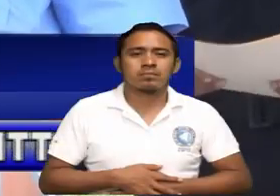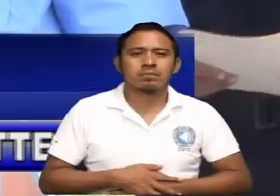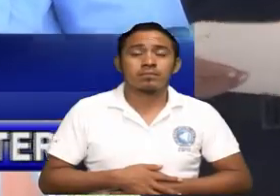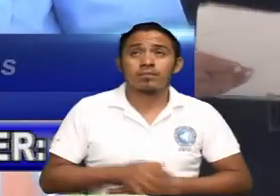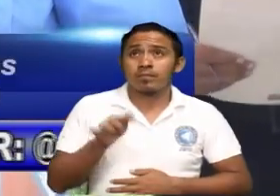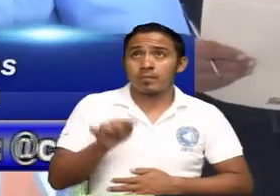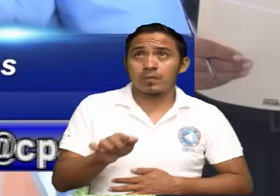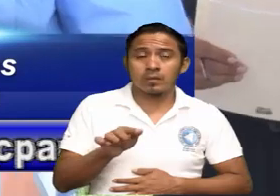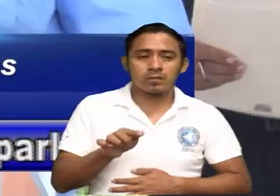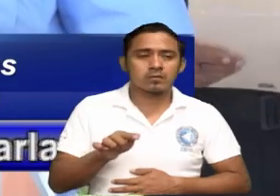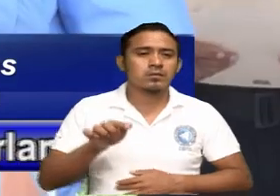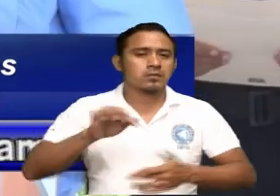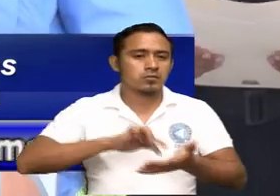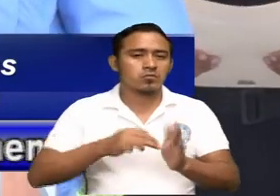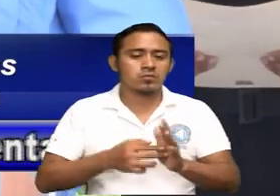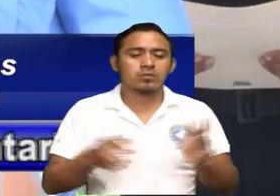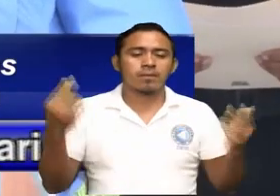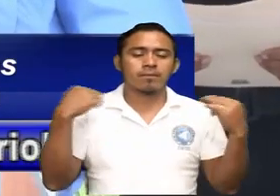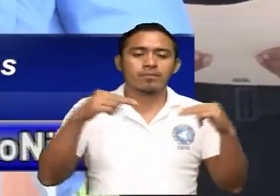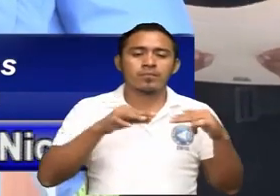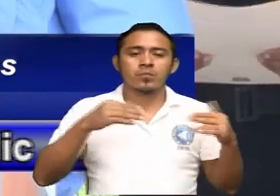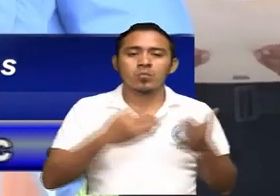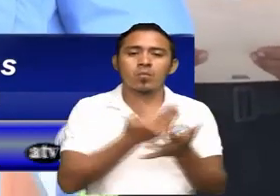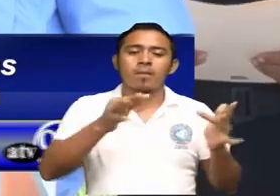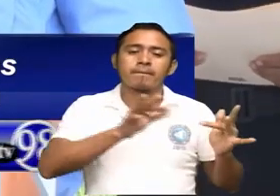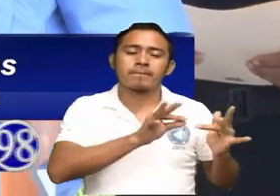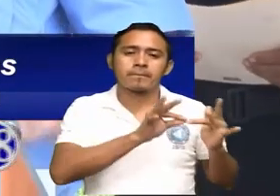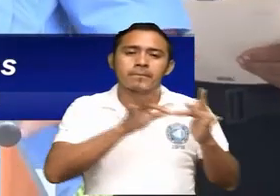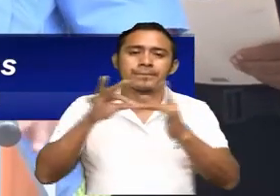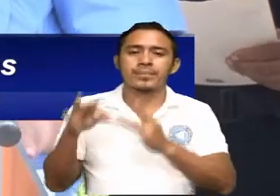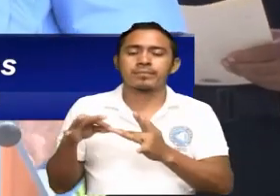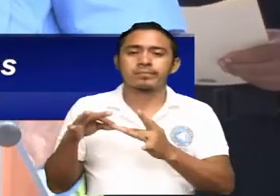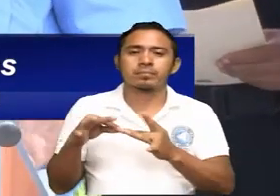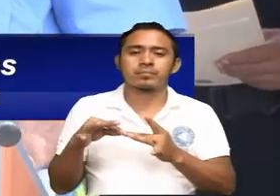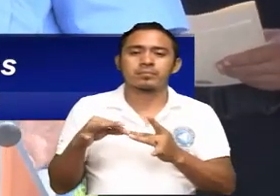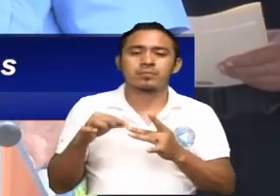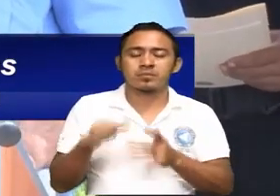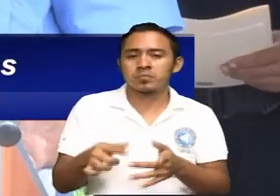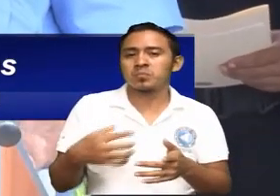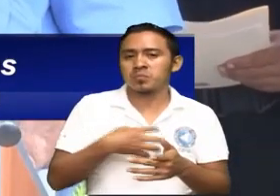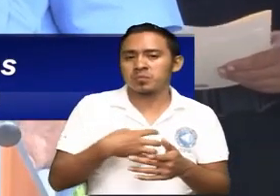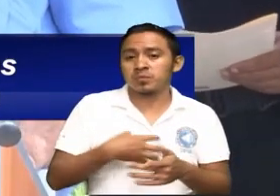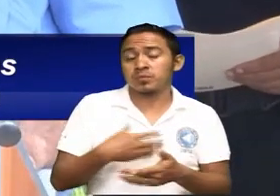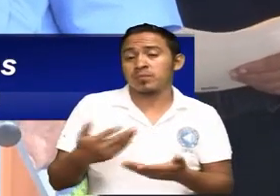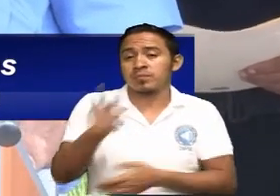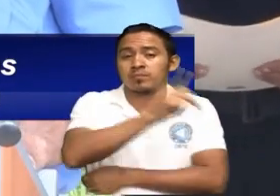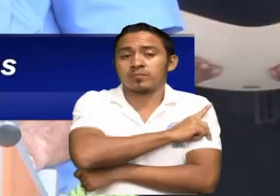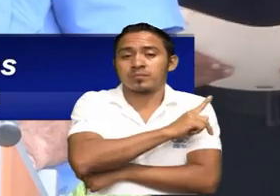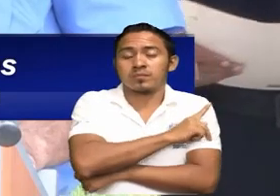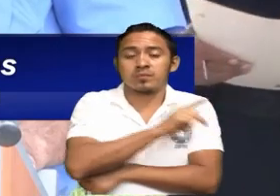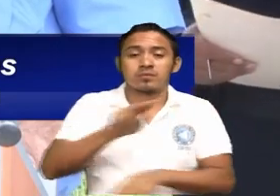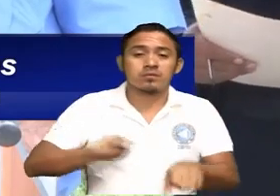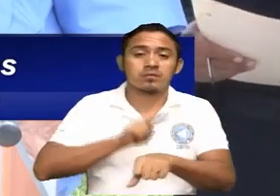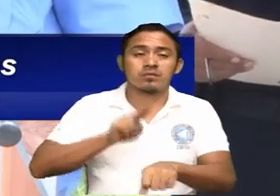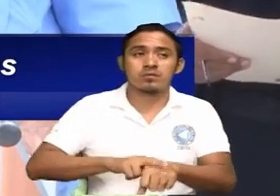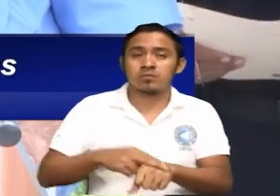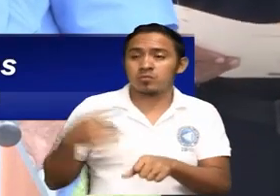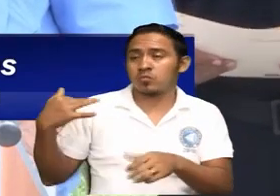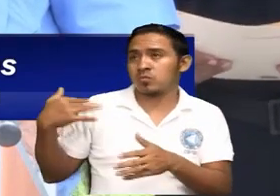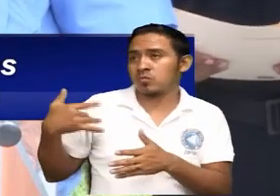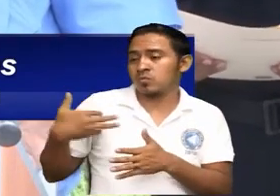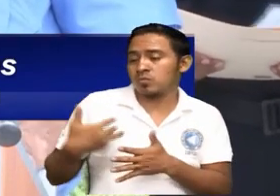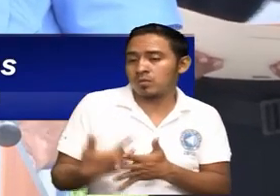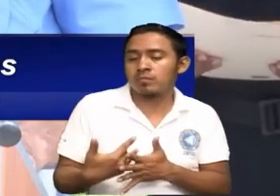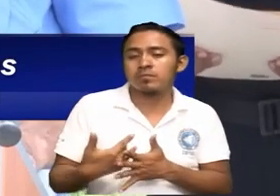Esta es la profesionalización que está llevando a efecto nuestra Policía Nacional en los últimos 12